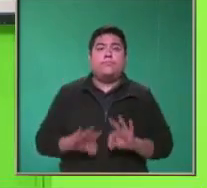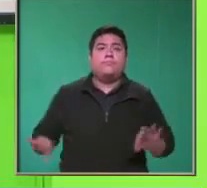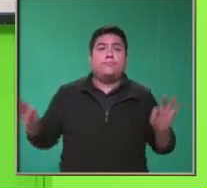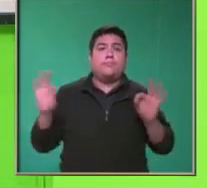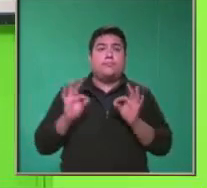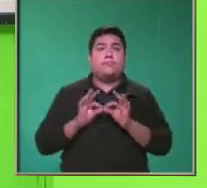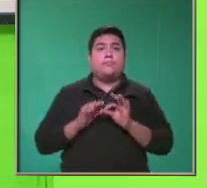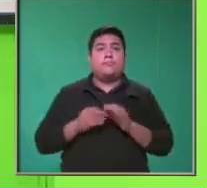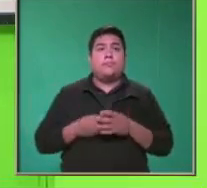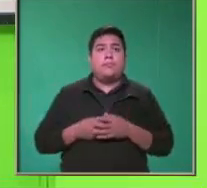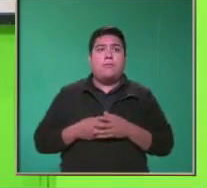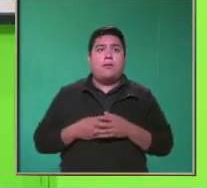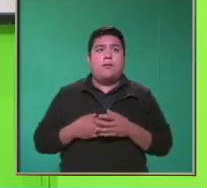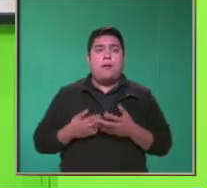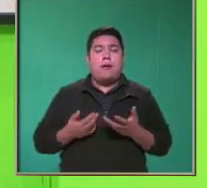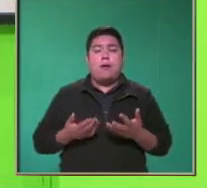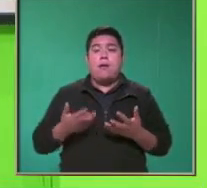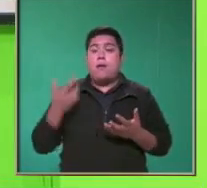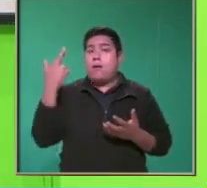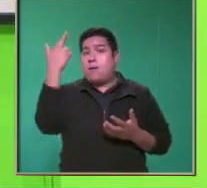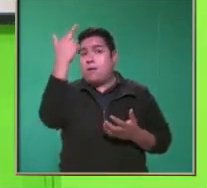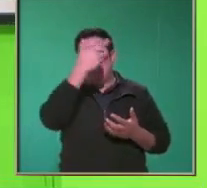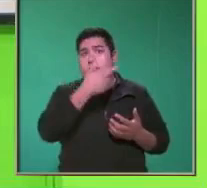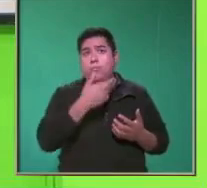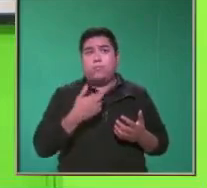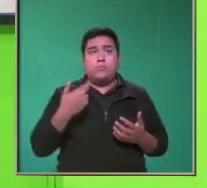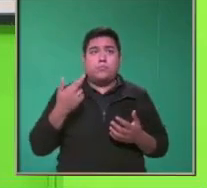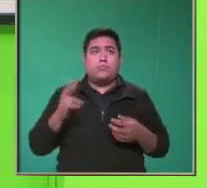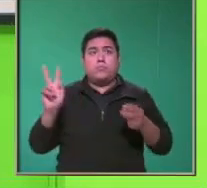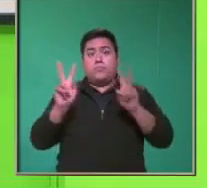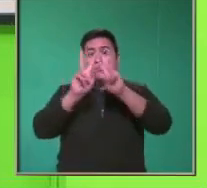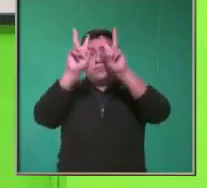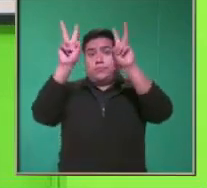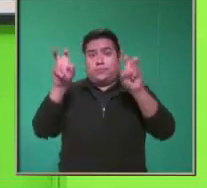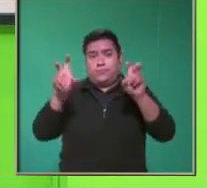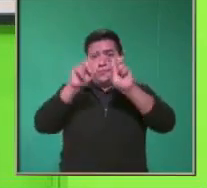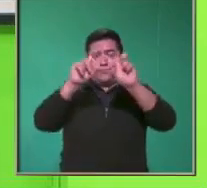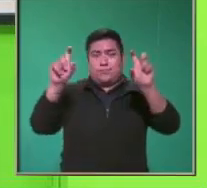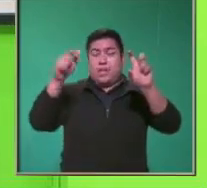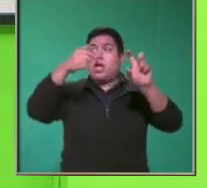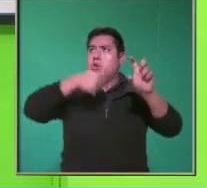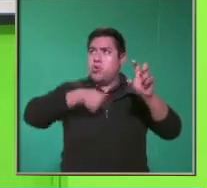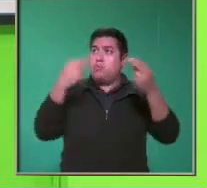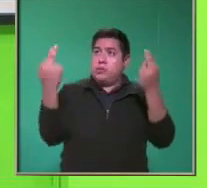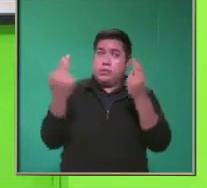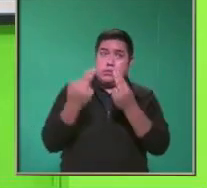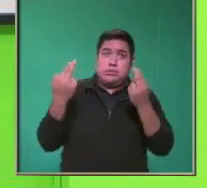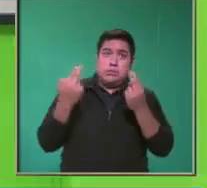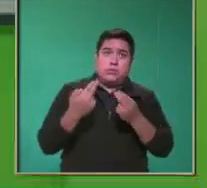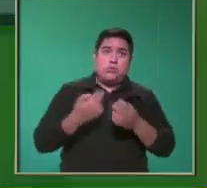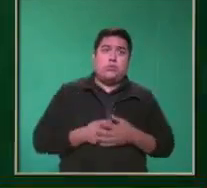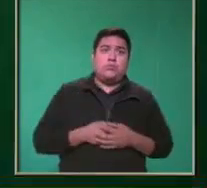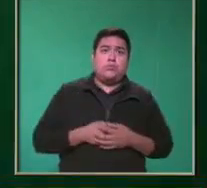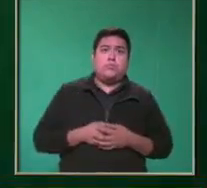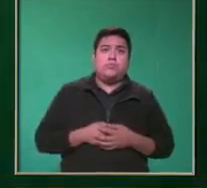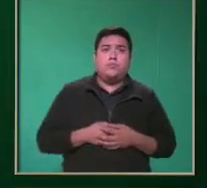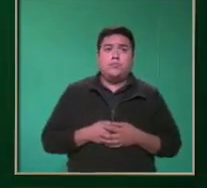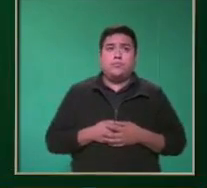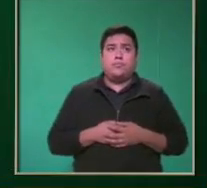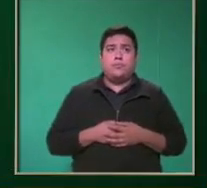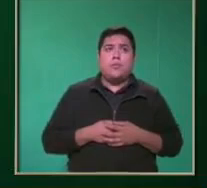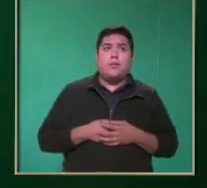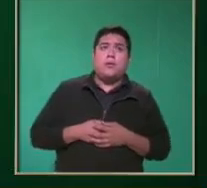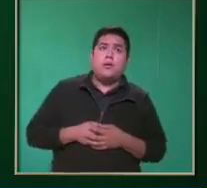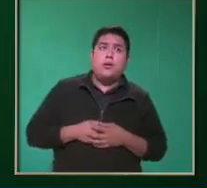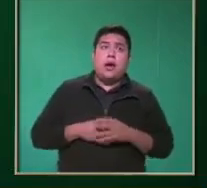que revisemos el primero el título del mapa, que sea el que yo estoy necesitando revisar? El mapa